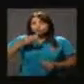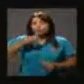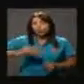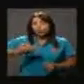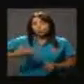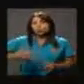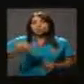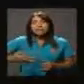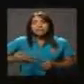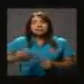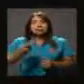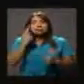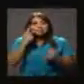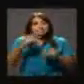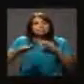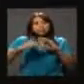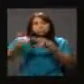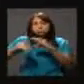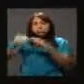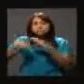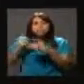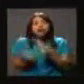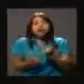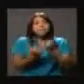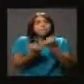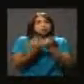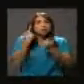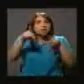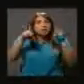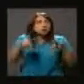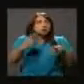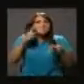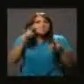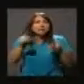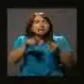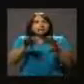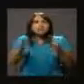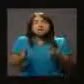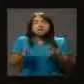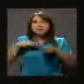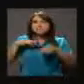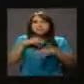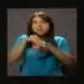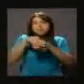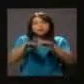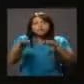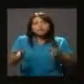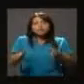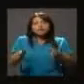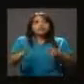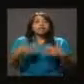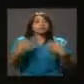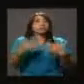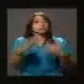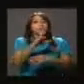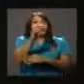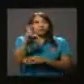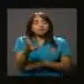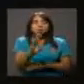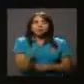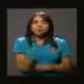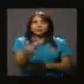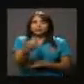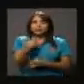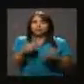correos electrónicos de apoyo para fiscales de mesa para miembros de mesa y una juventud de costa rica y juventudes que tienen la oportunidad